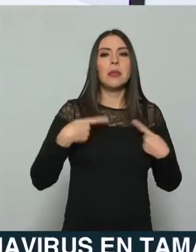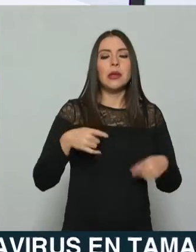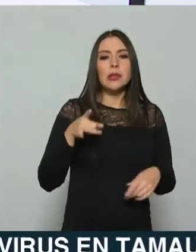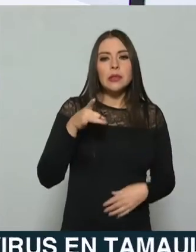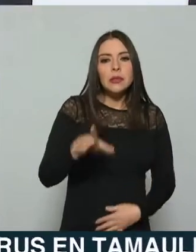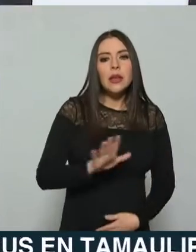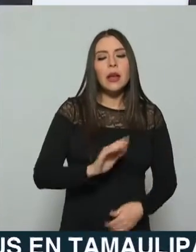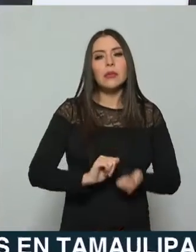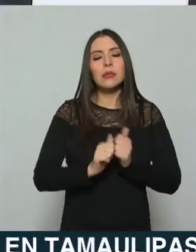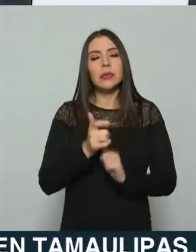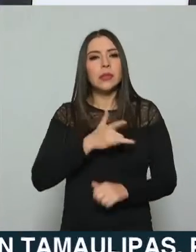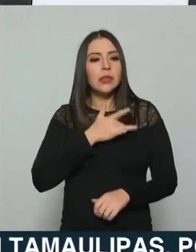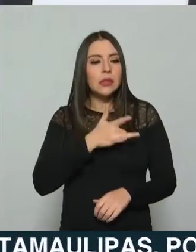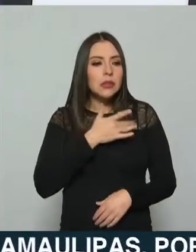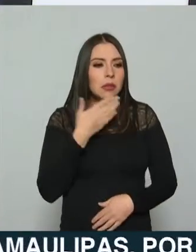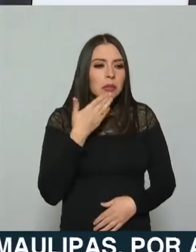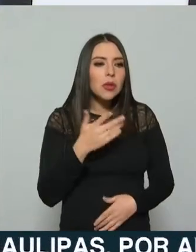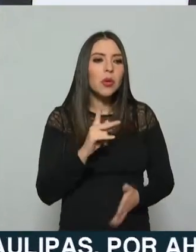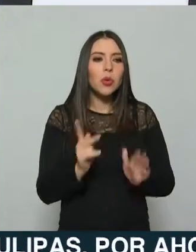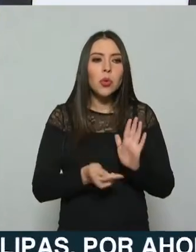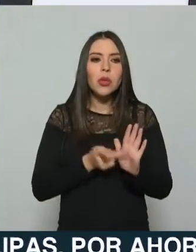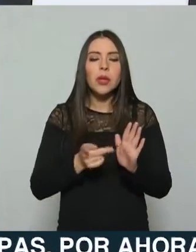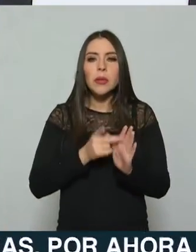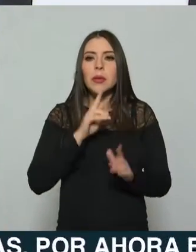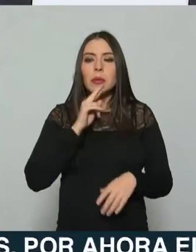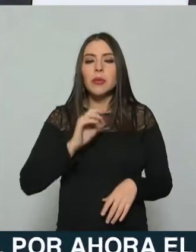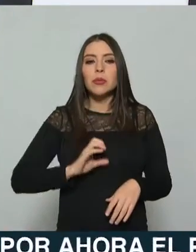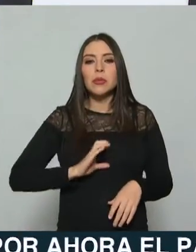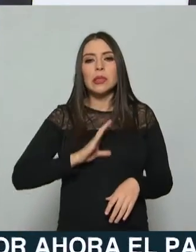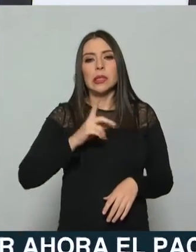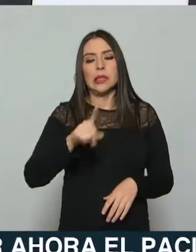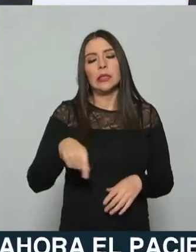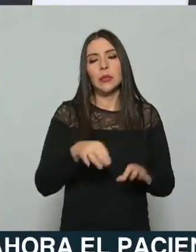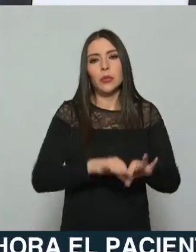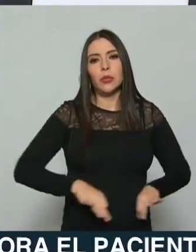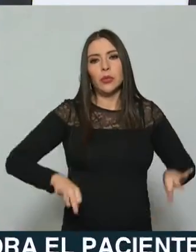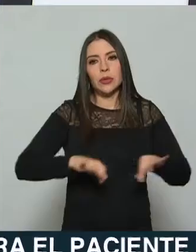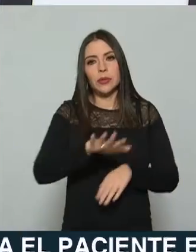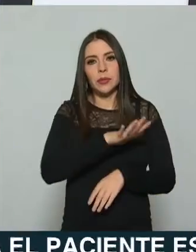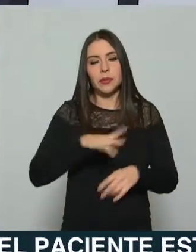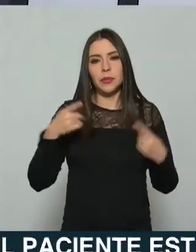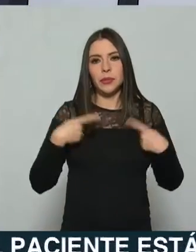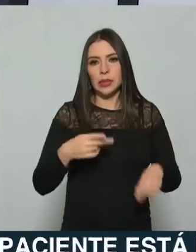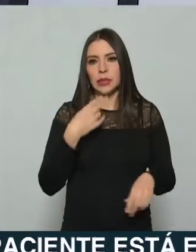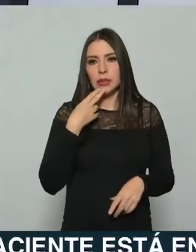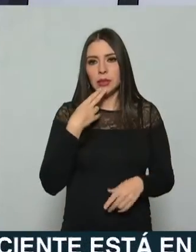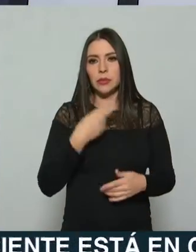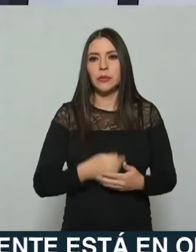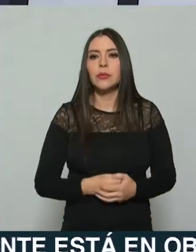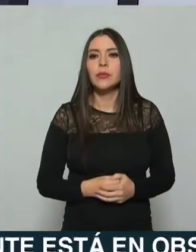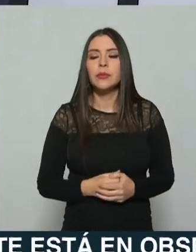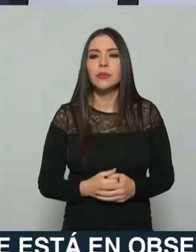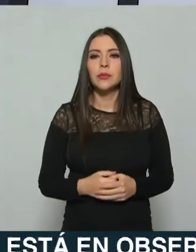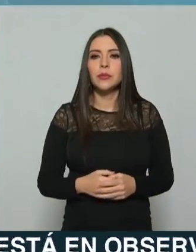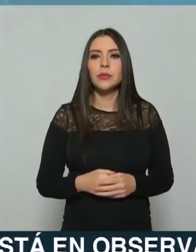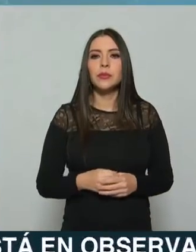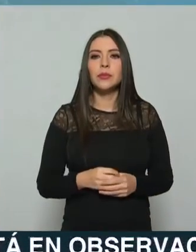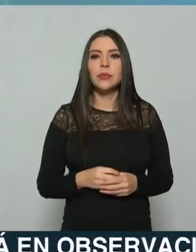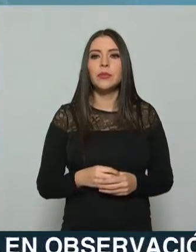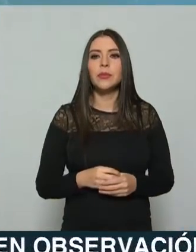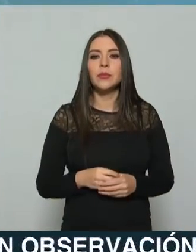está bien, está volviendo a ser productiva. Eso sirve mucho para los pacientes. Paulina, ¿cuál es